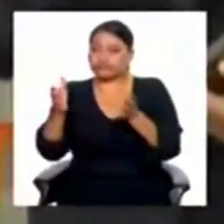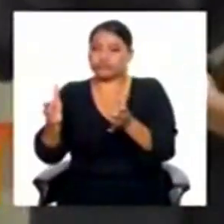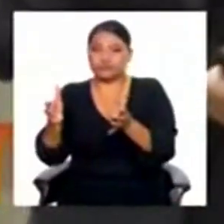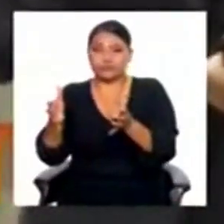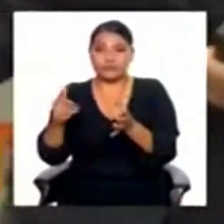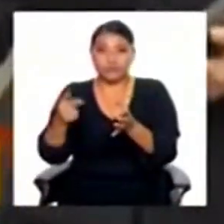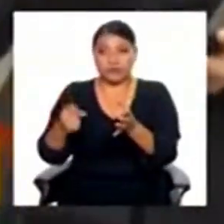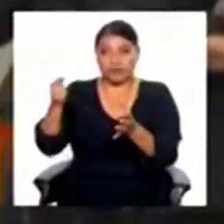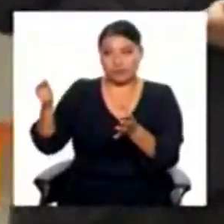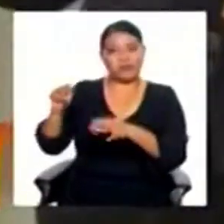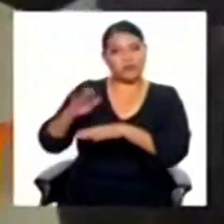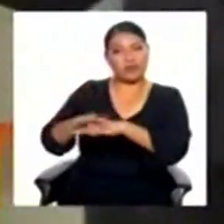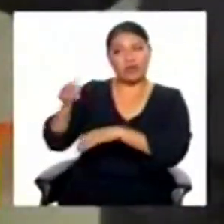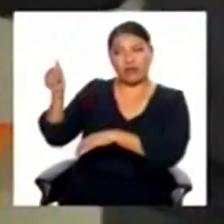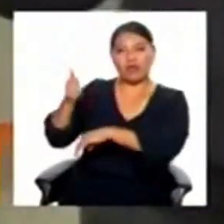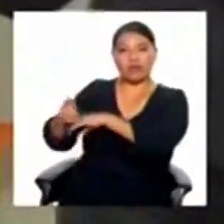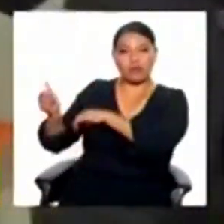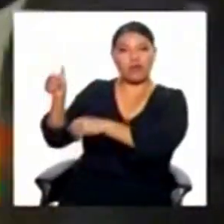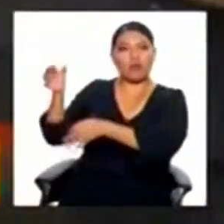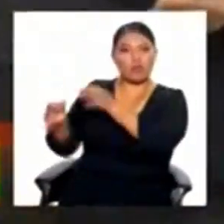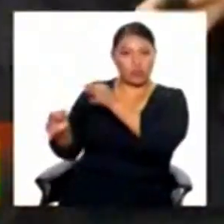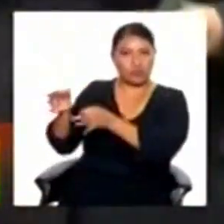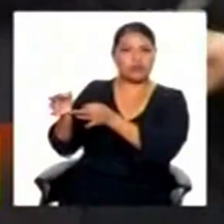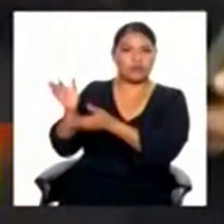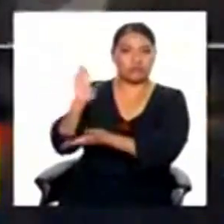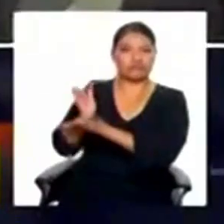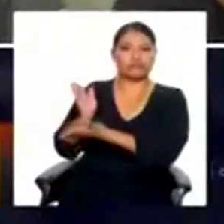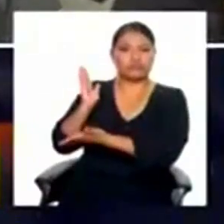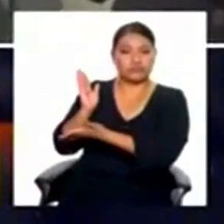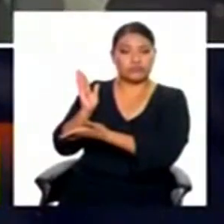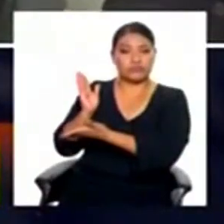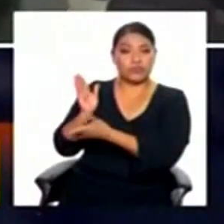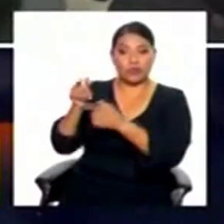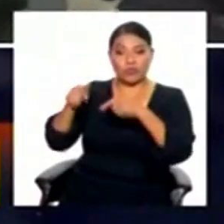a los responsables de este producto, porque este producto de antemano ya